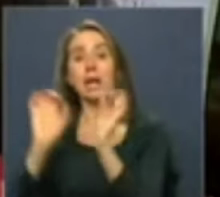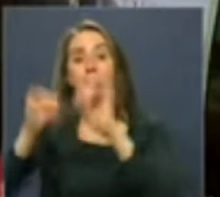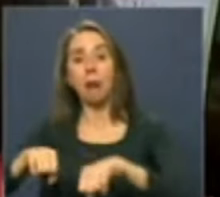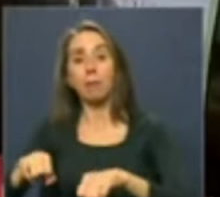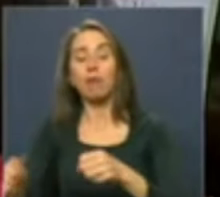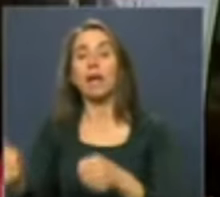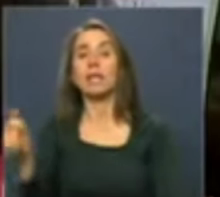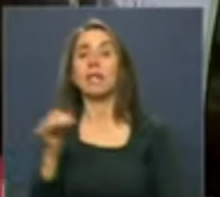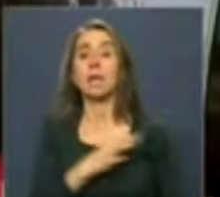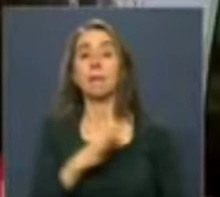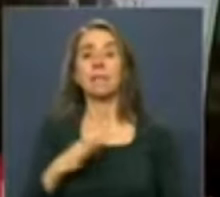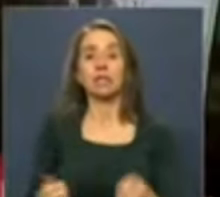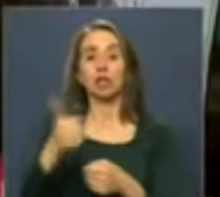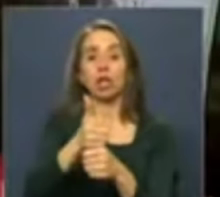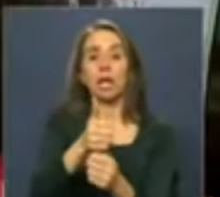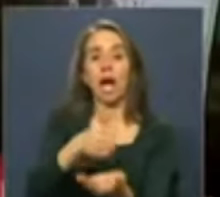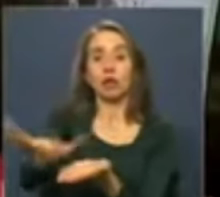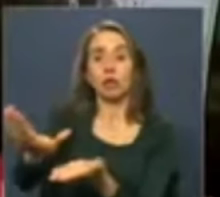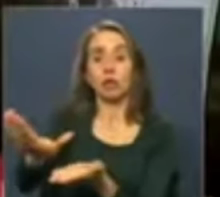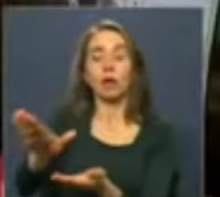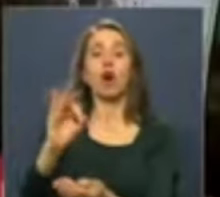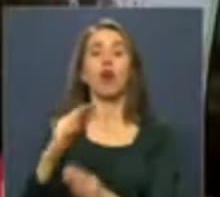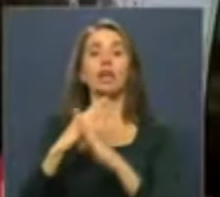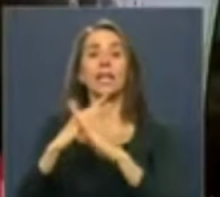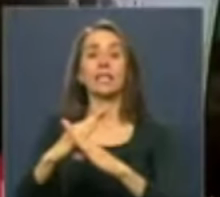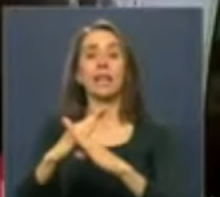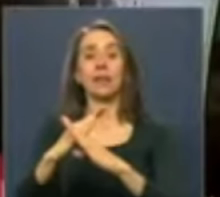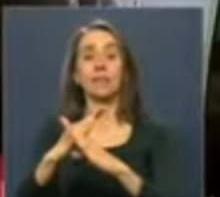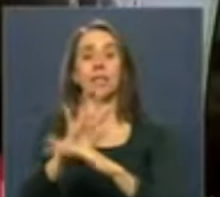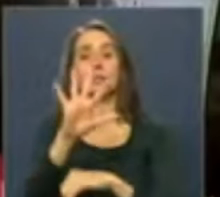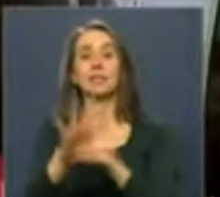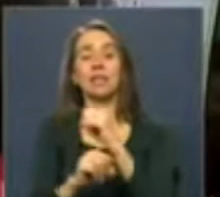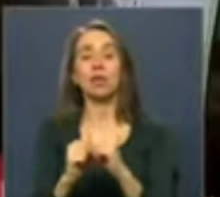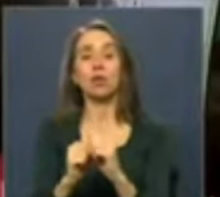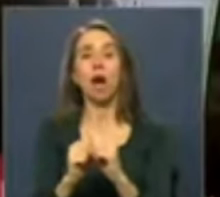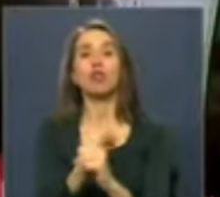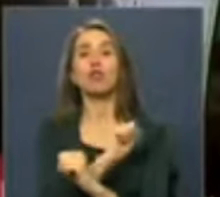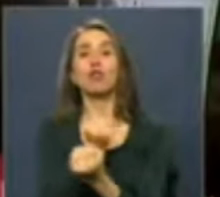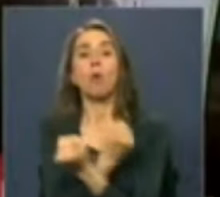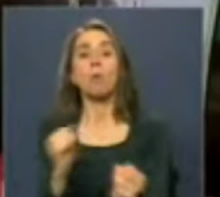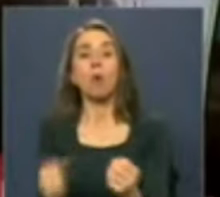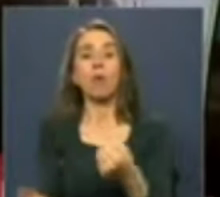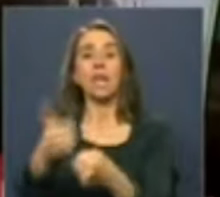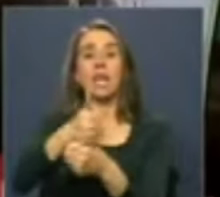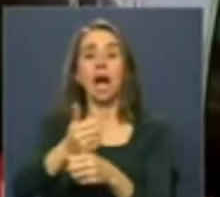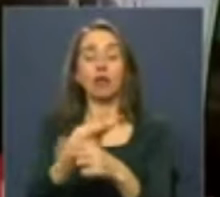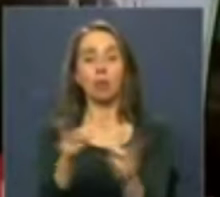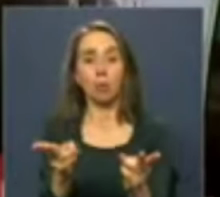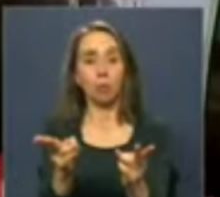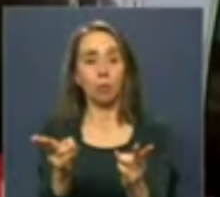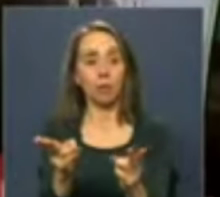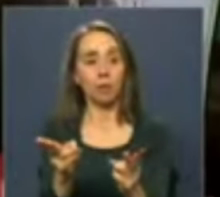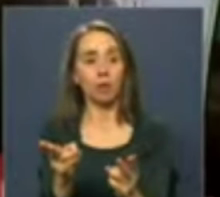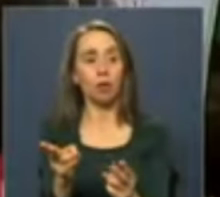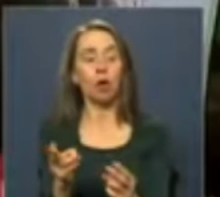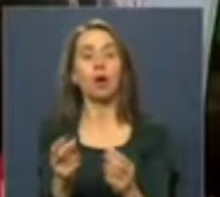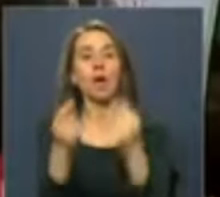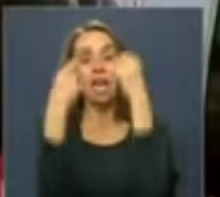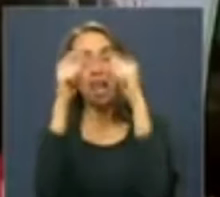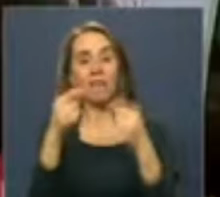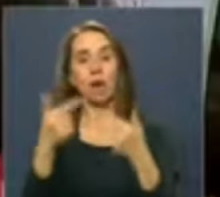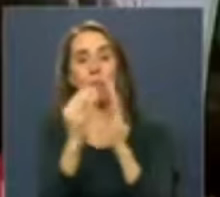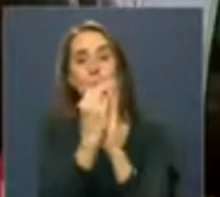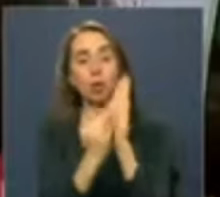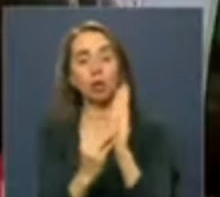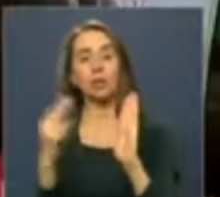son a nuestro juicio razones suficientes para probar la destitución del ministro ni su y vélez iván y inhabilitación por cinco